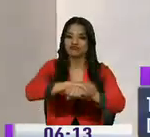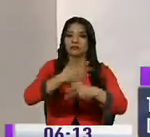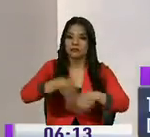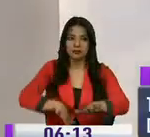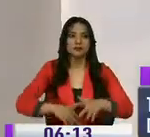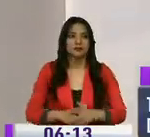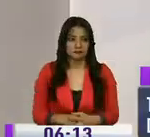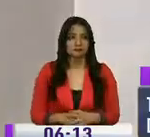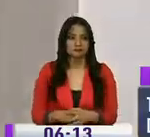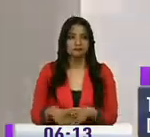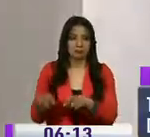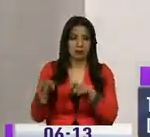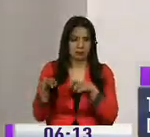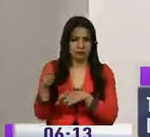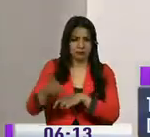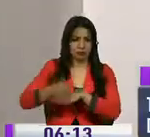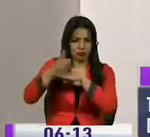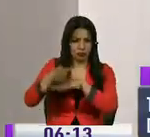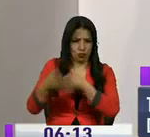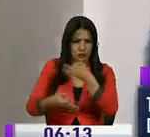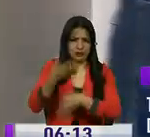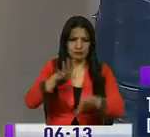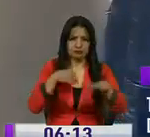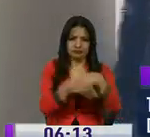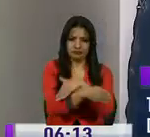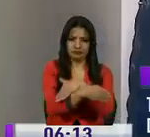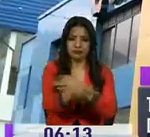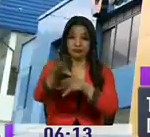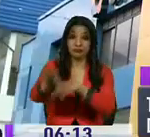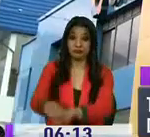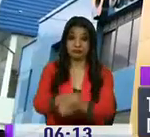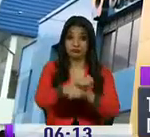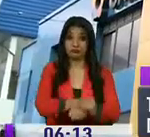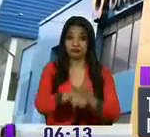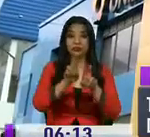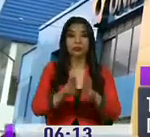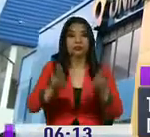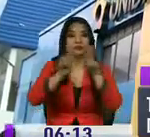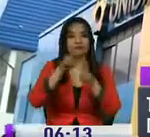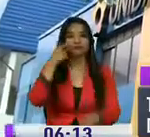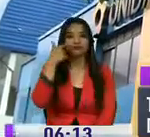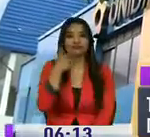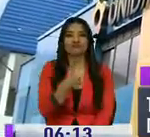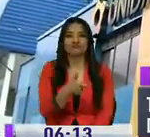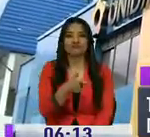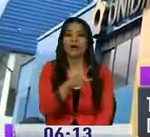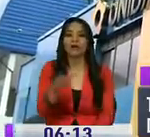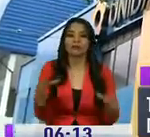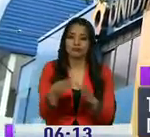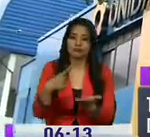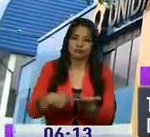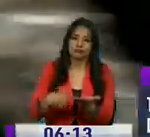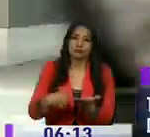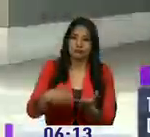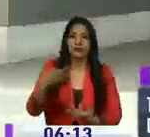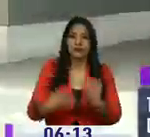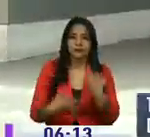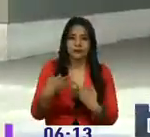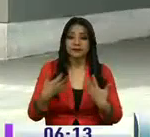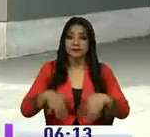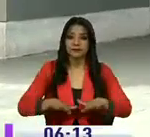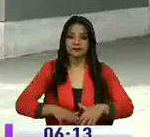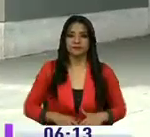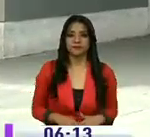una orden de allanamiento los sujetos fueron llevados a la unidad de flagrancia donde se desarrolló la audiencia informó